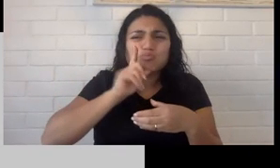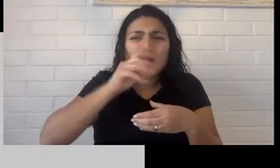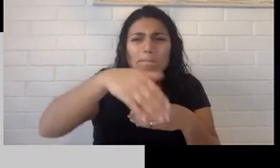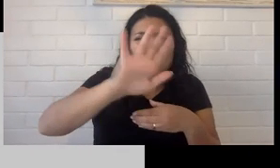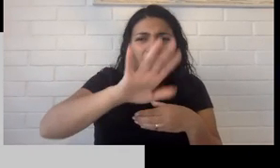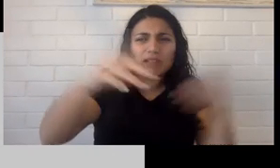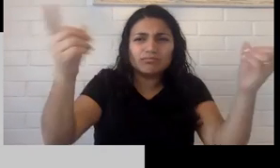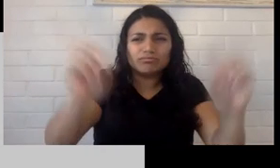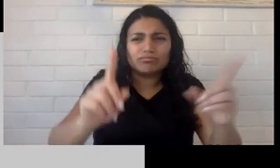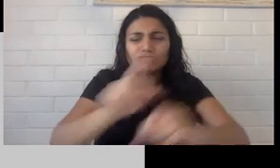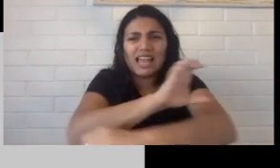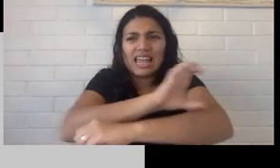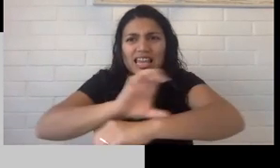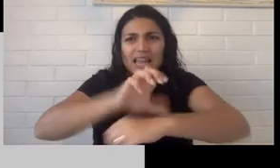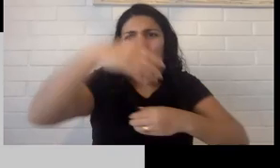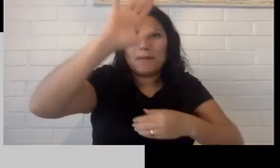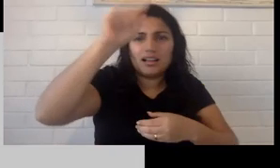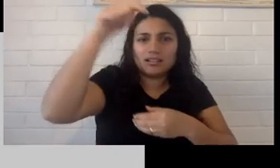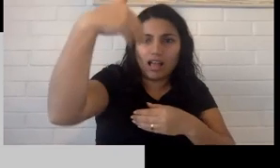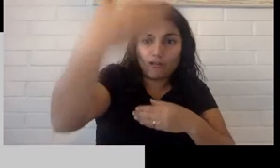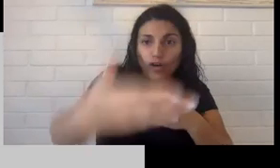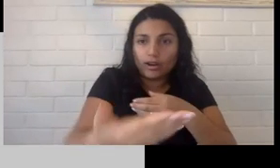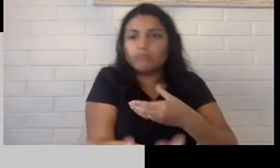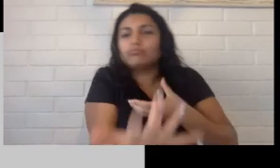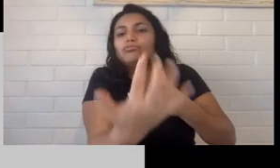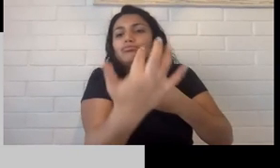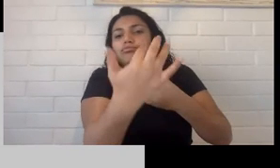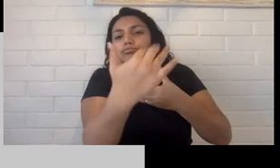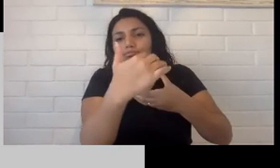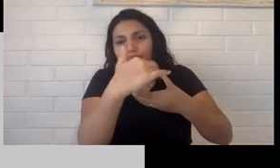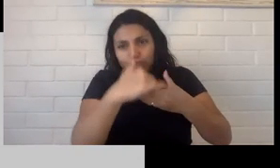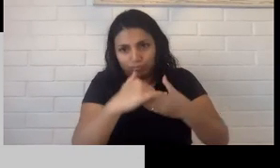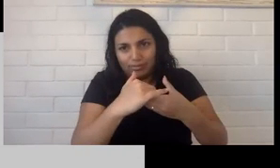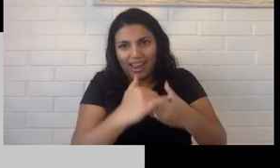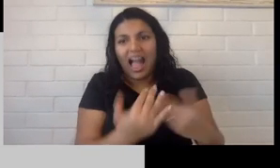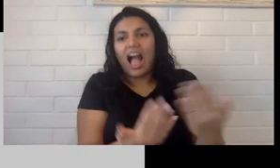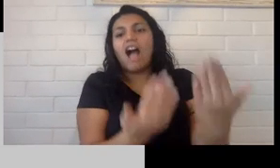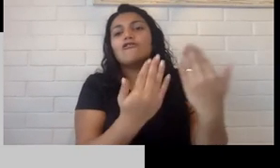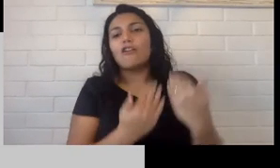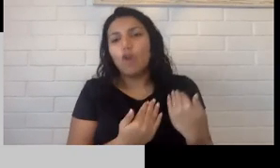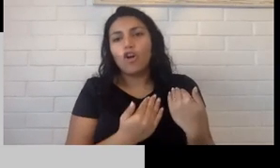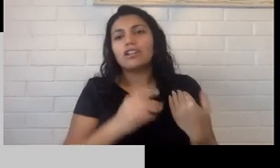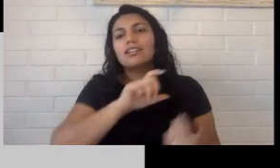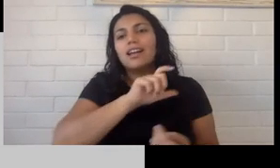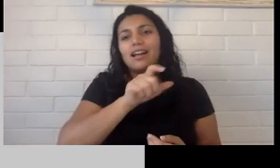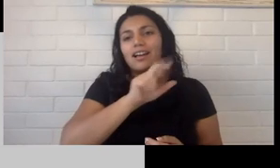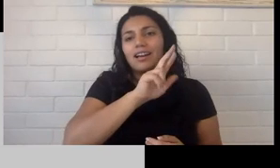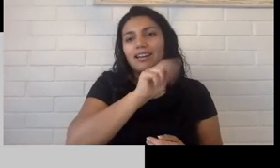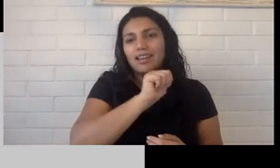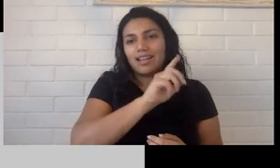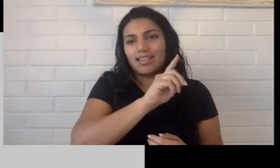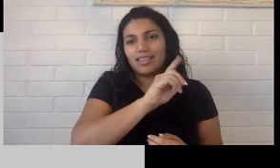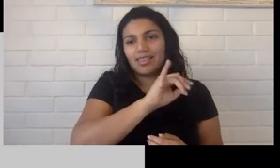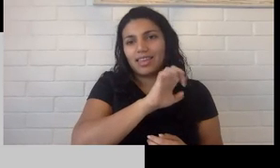que el sodio se mueva hacia el interior de la célula a favor de su gradiente de concentración. El